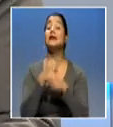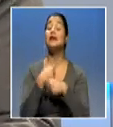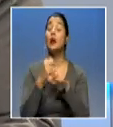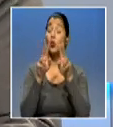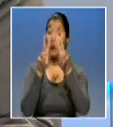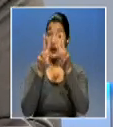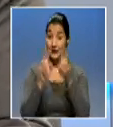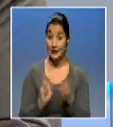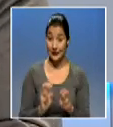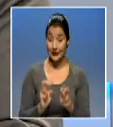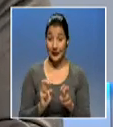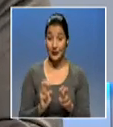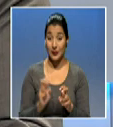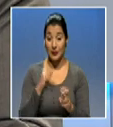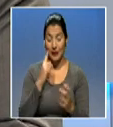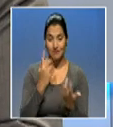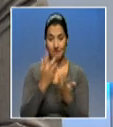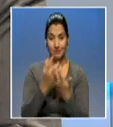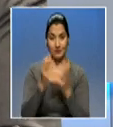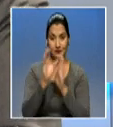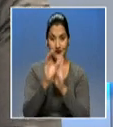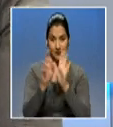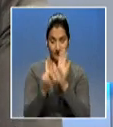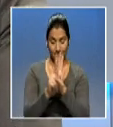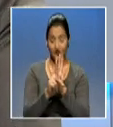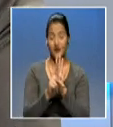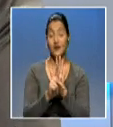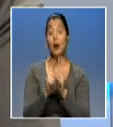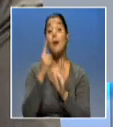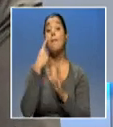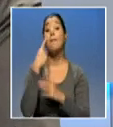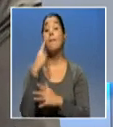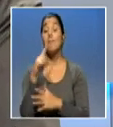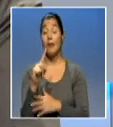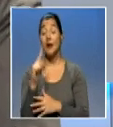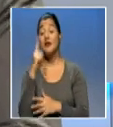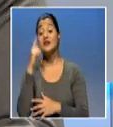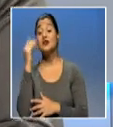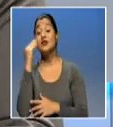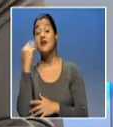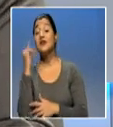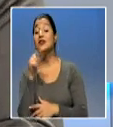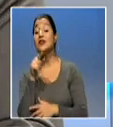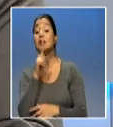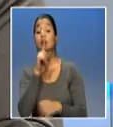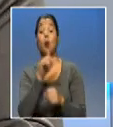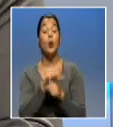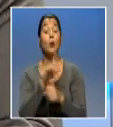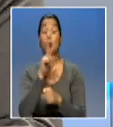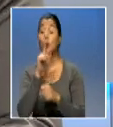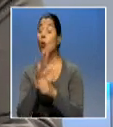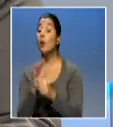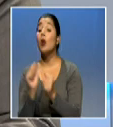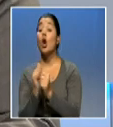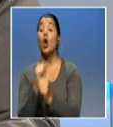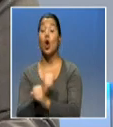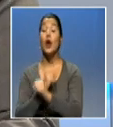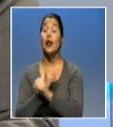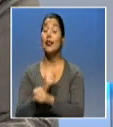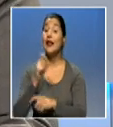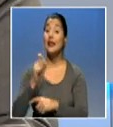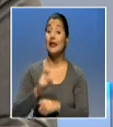y de constitucionalidad que están establecidos para los efectos de si esa resolución cumple o no con garantías